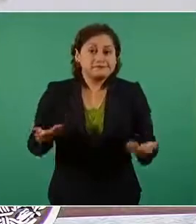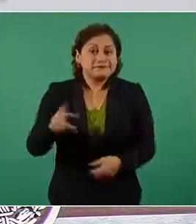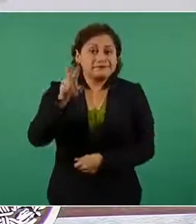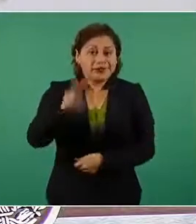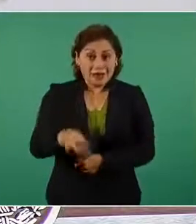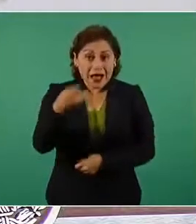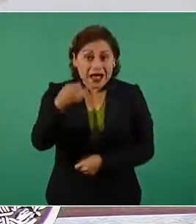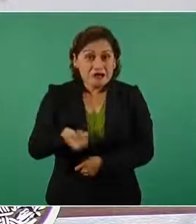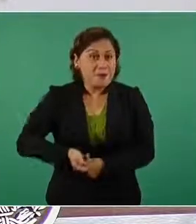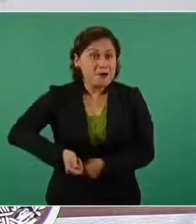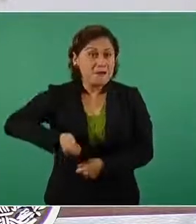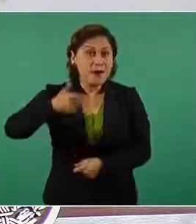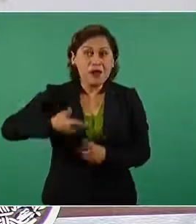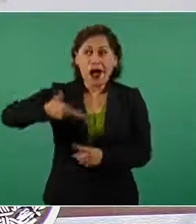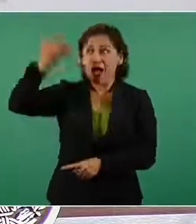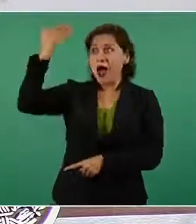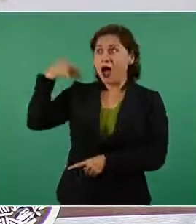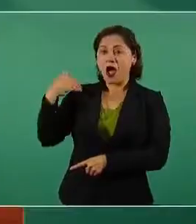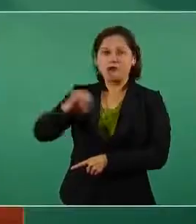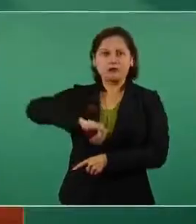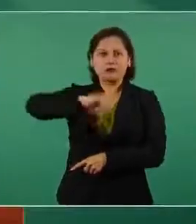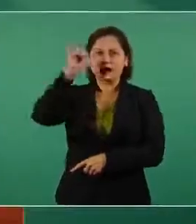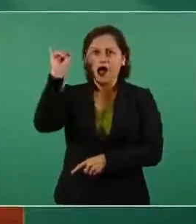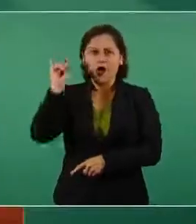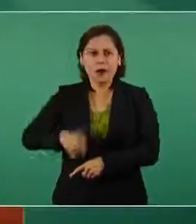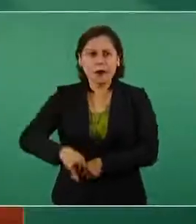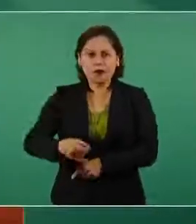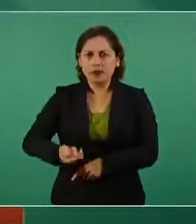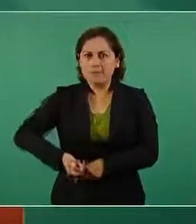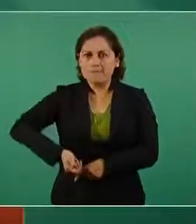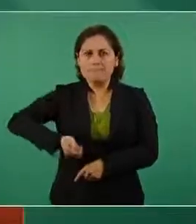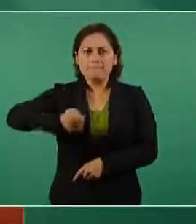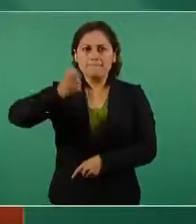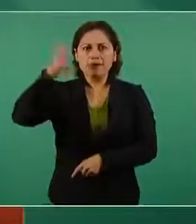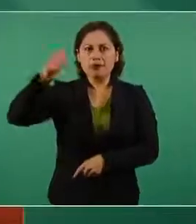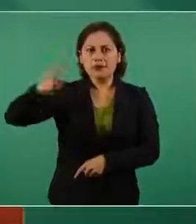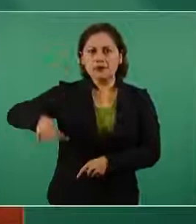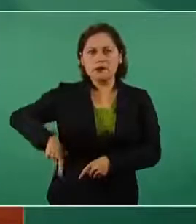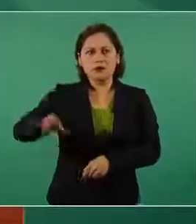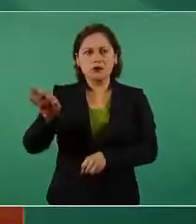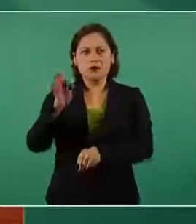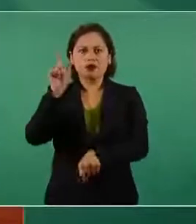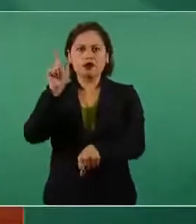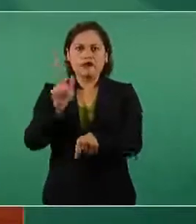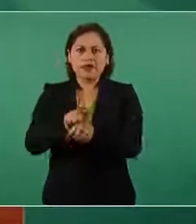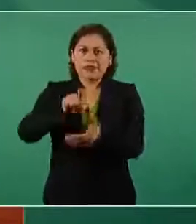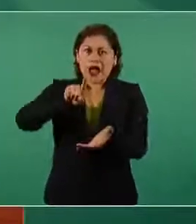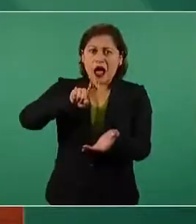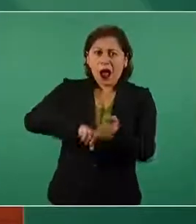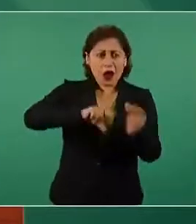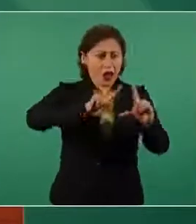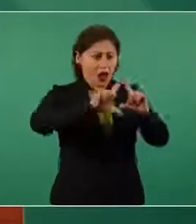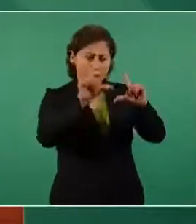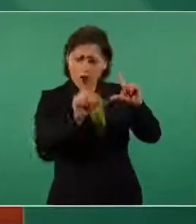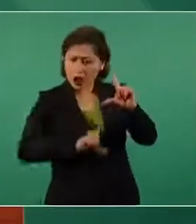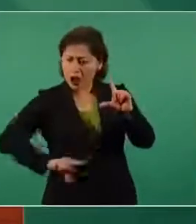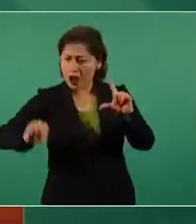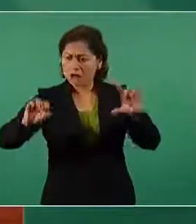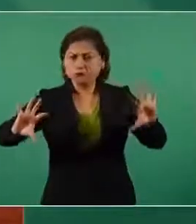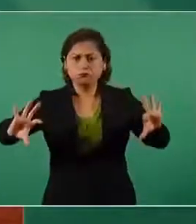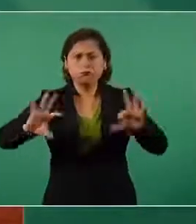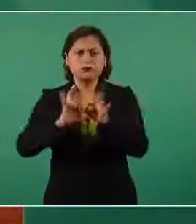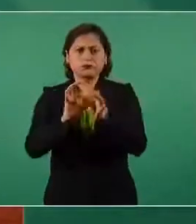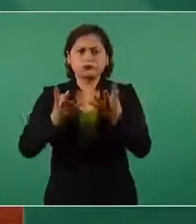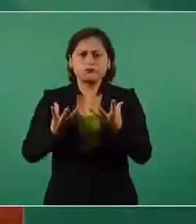antes había pasado. Es la primera ocasión que el gobierno federal nos unimos de tal manera para ayudar a la gente con